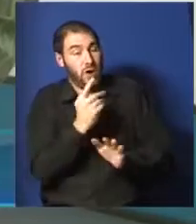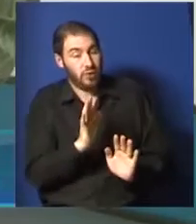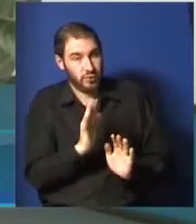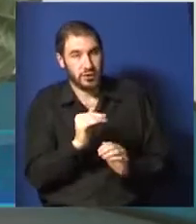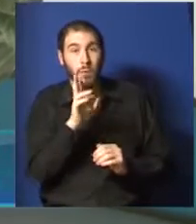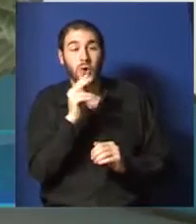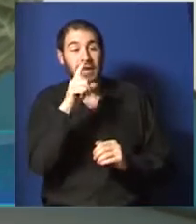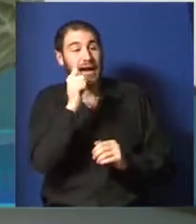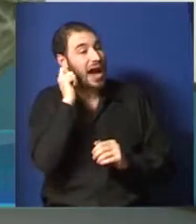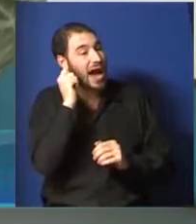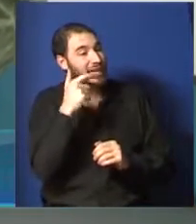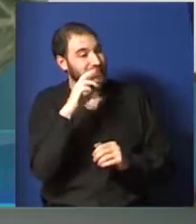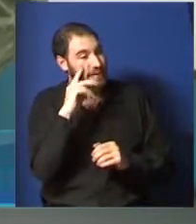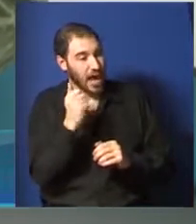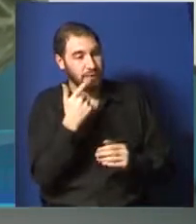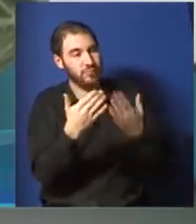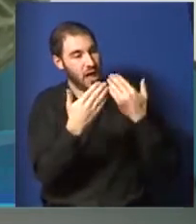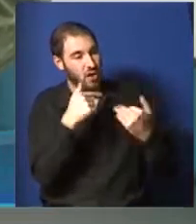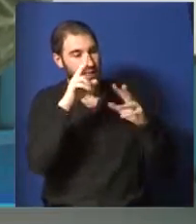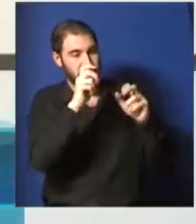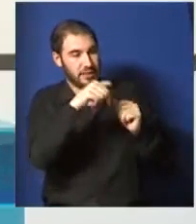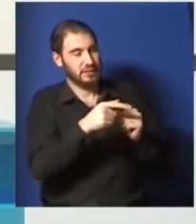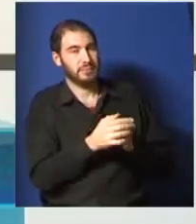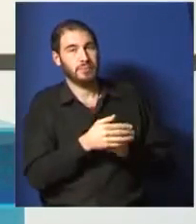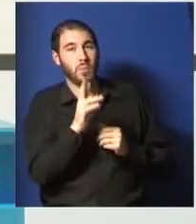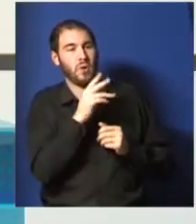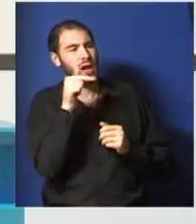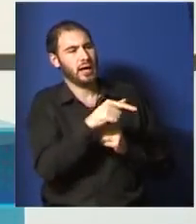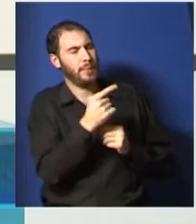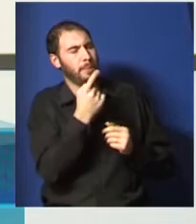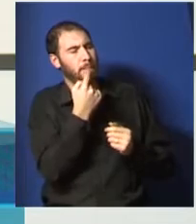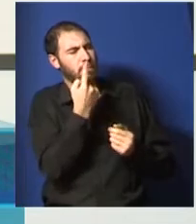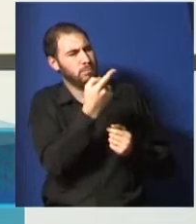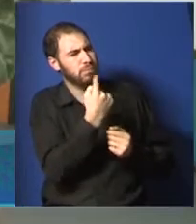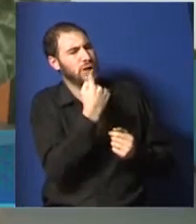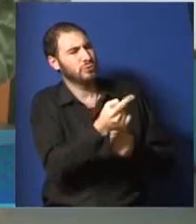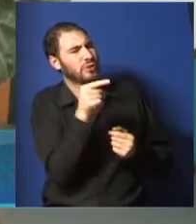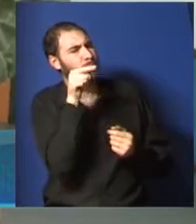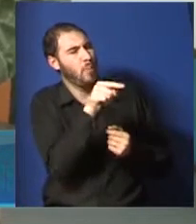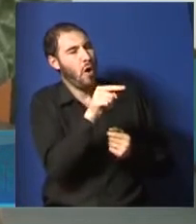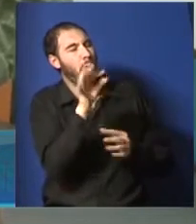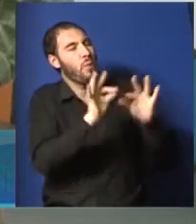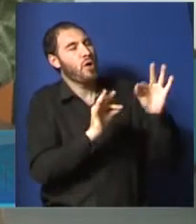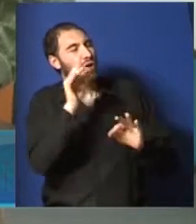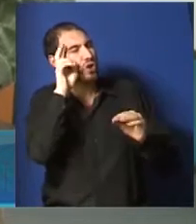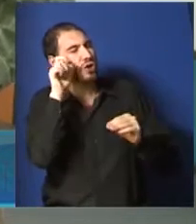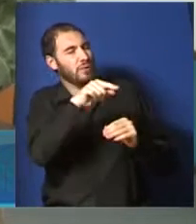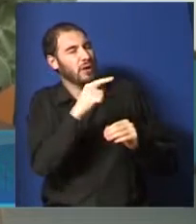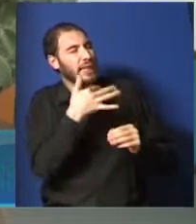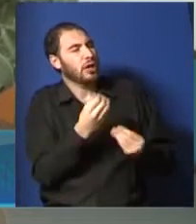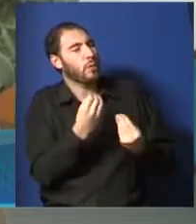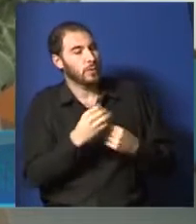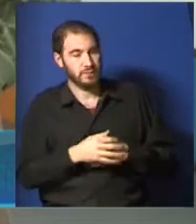Estamos con Susana García aquí para dialogar al respecto. Susana, ¿qué interpretación haces del proyecto que ha enviado Alfredo Cornejo